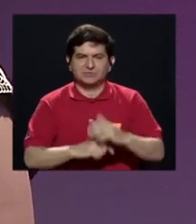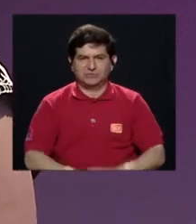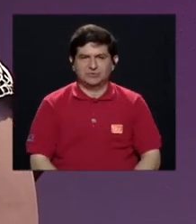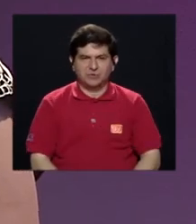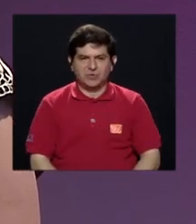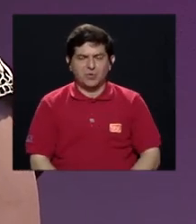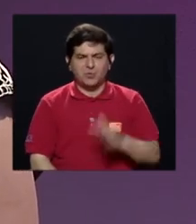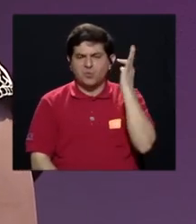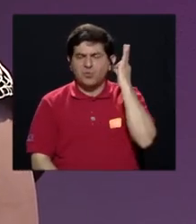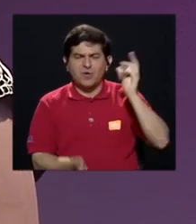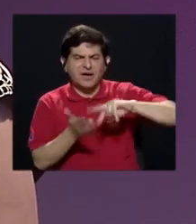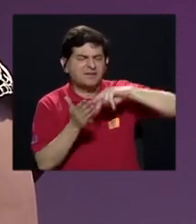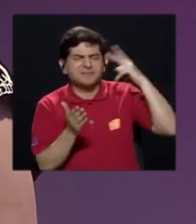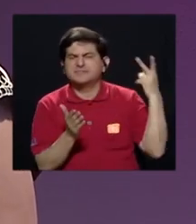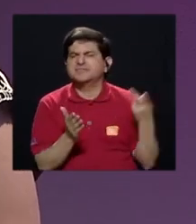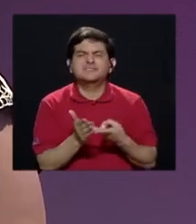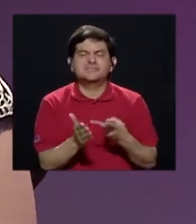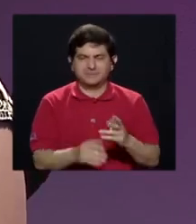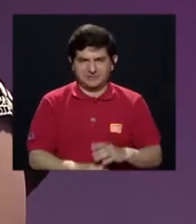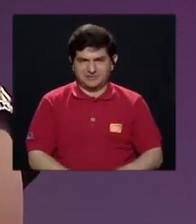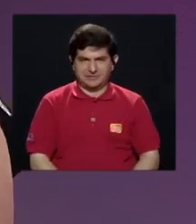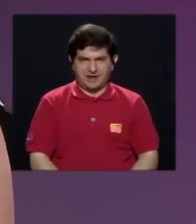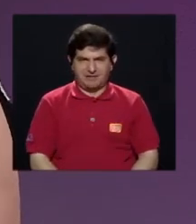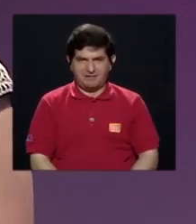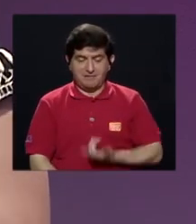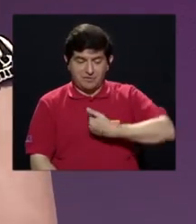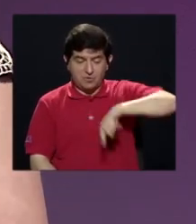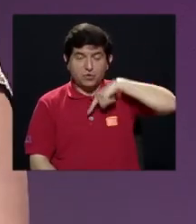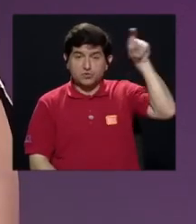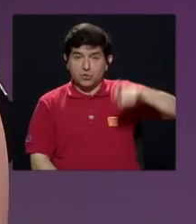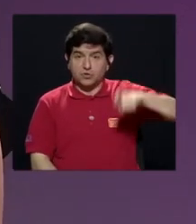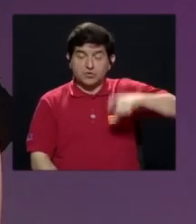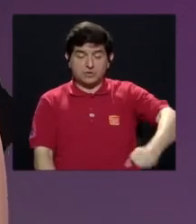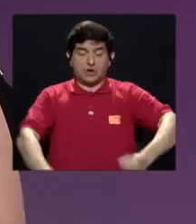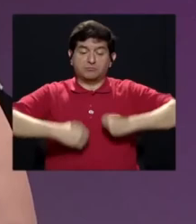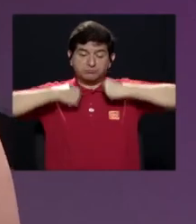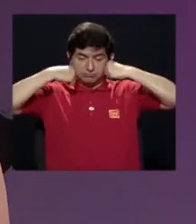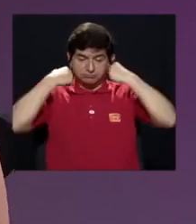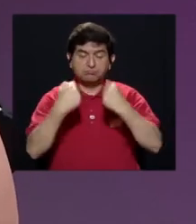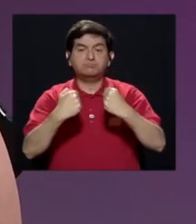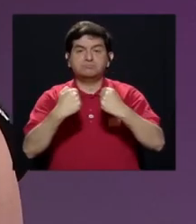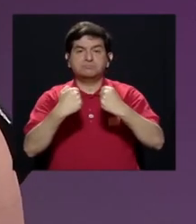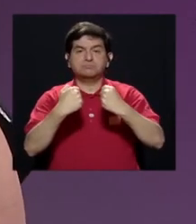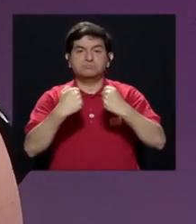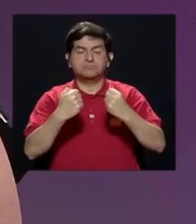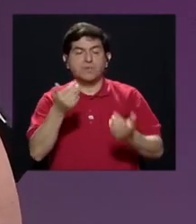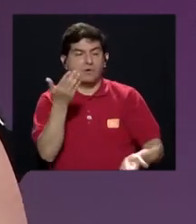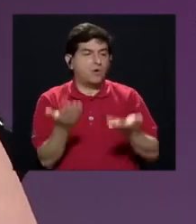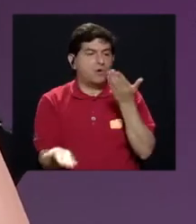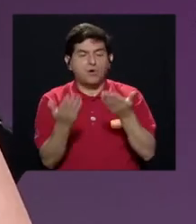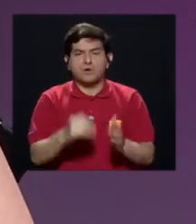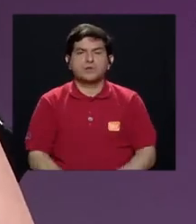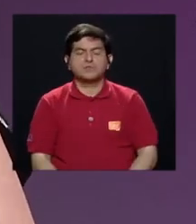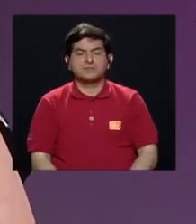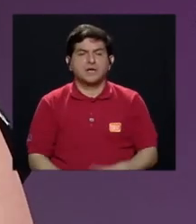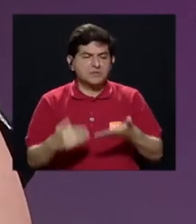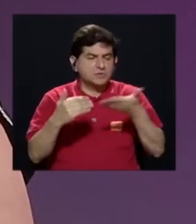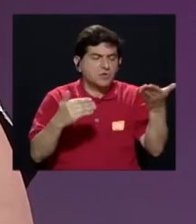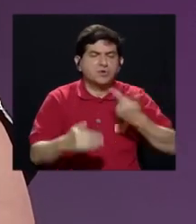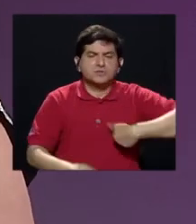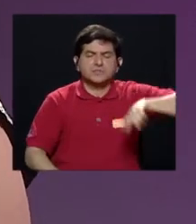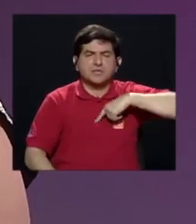¿qué es ser mujer? ¿Por qué ocupamos ser fuertes, verdad? O cosas que nos definen.